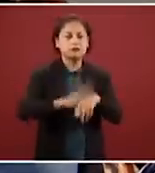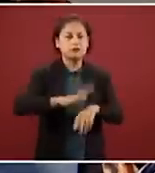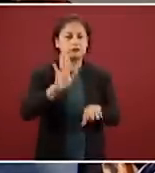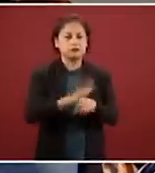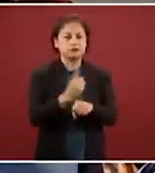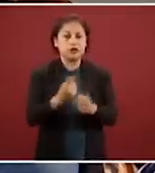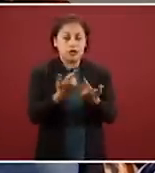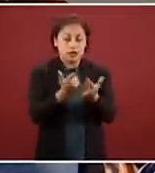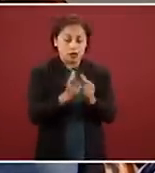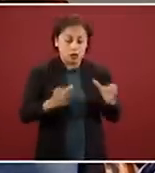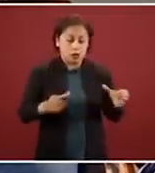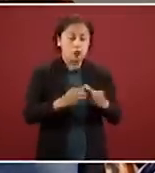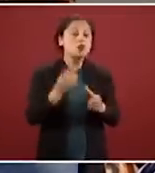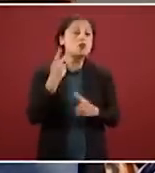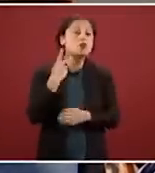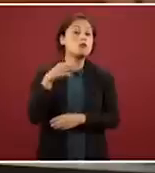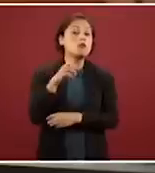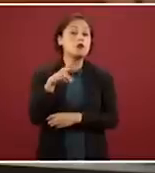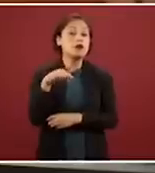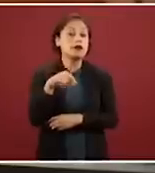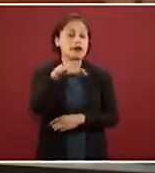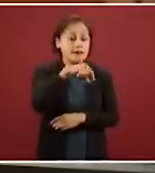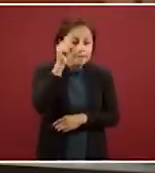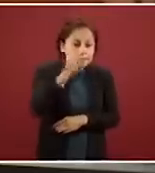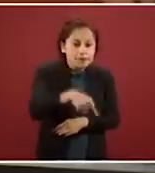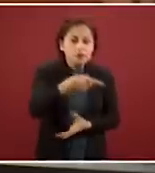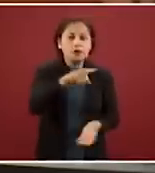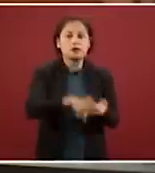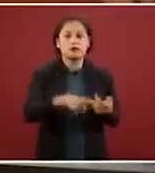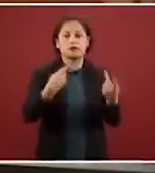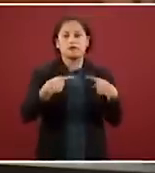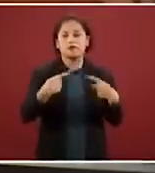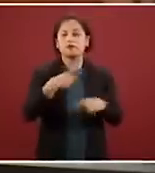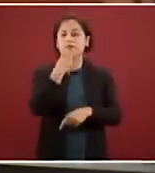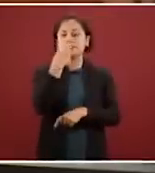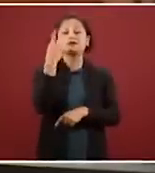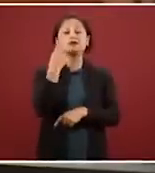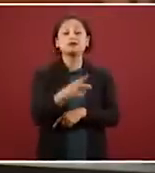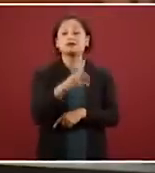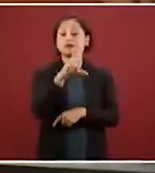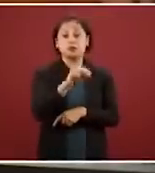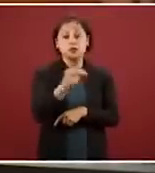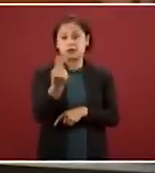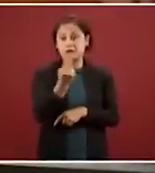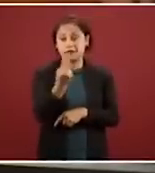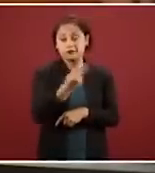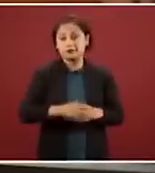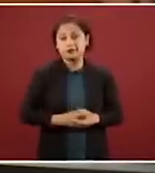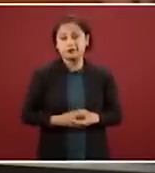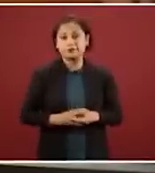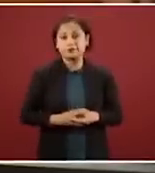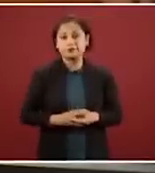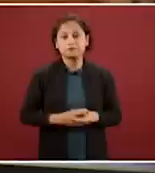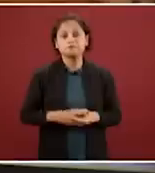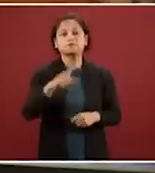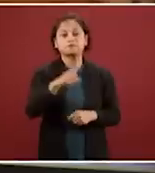Morena dice que no tenía, encontraron varios puntos que… pues que al final los expusieron, pero ya después de haber